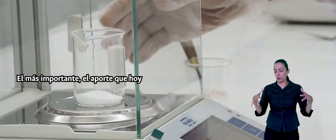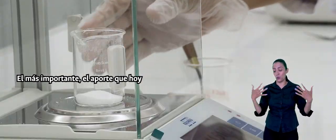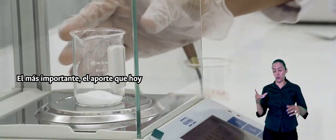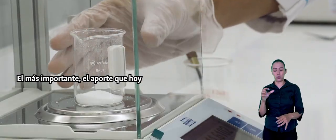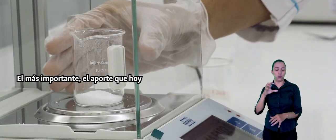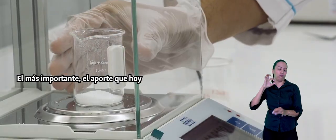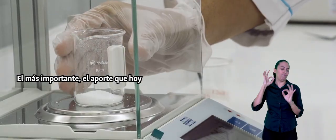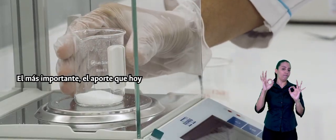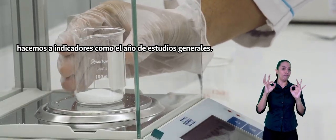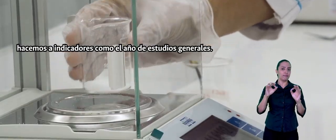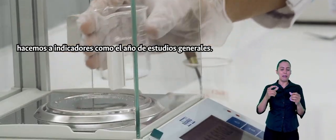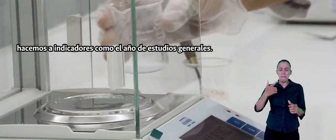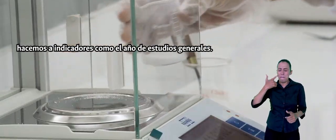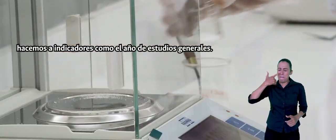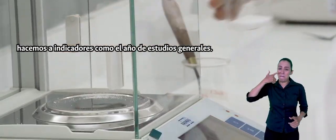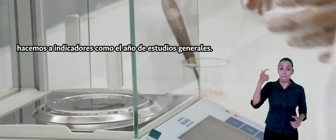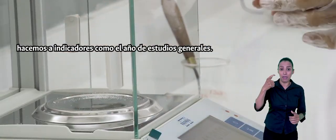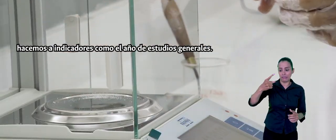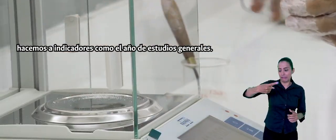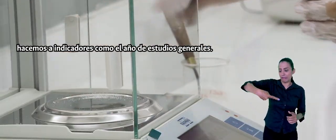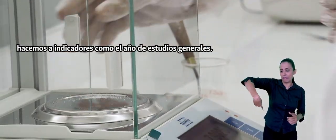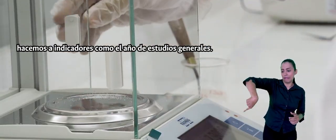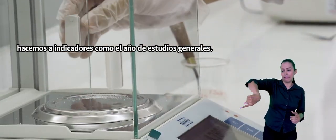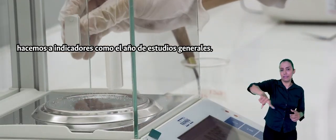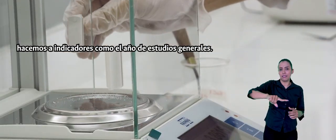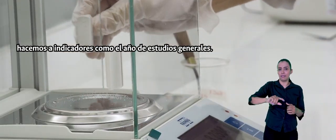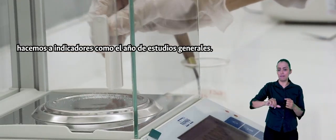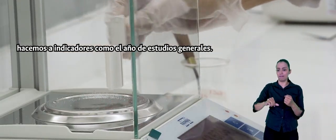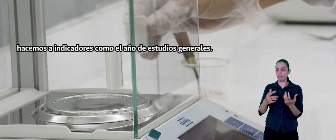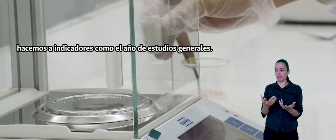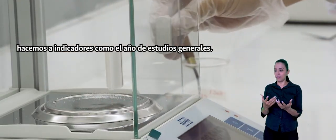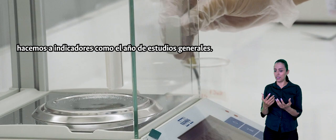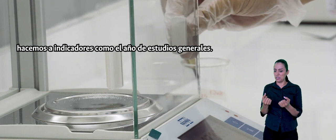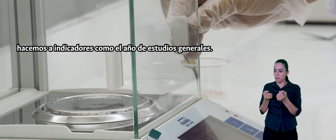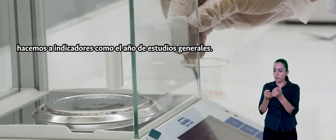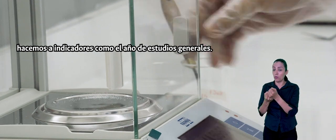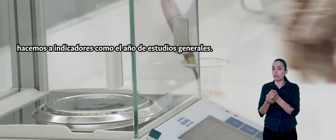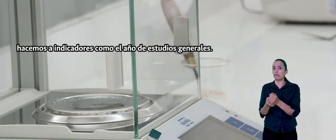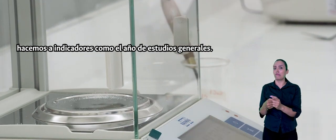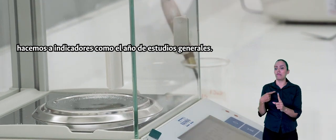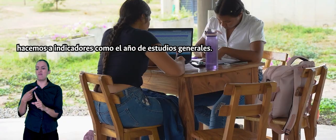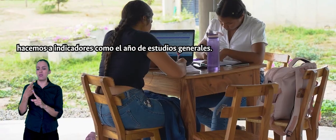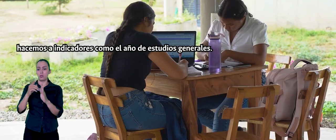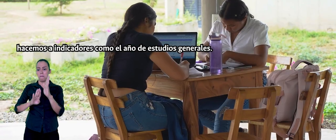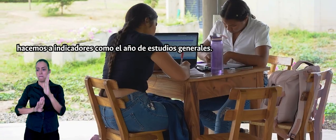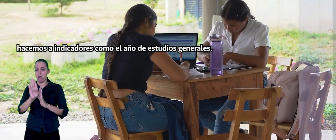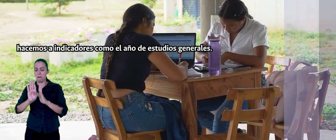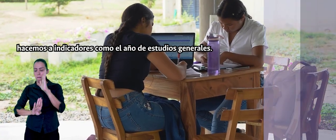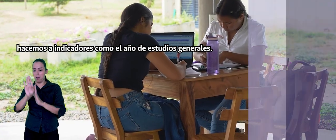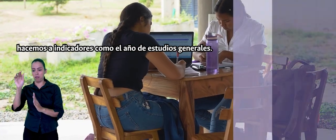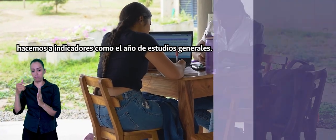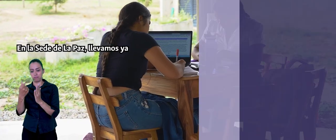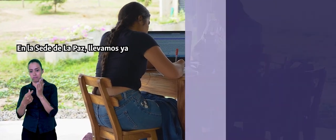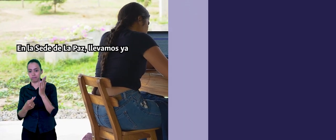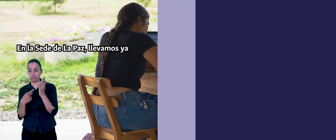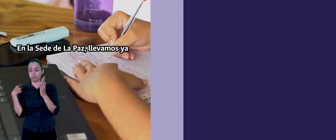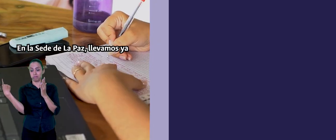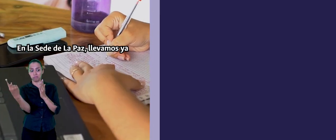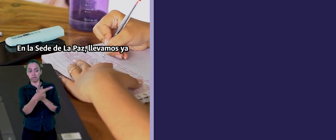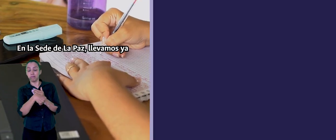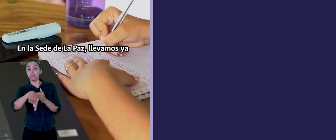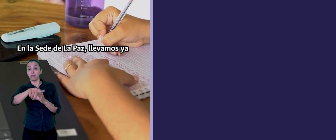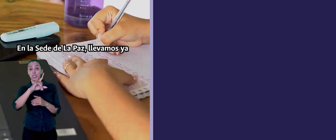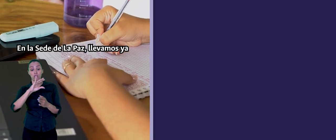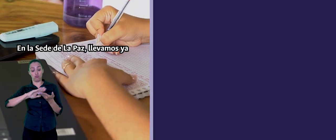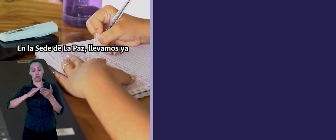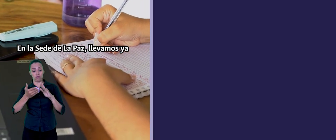el aporte que hoy hacemos a indicadores como el Año de Estudios Generales. En la sede